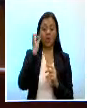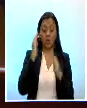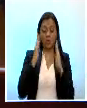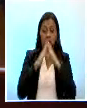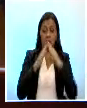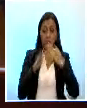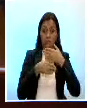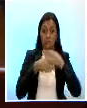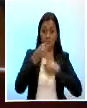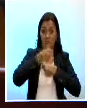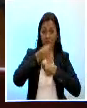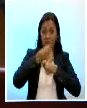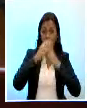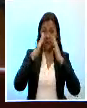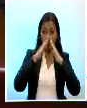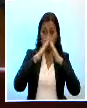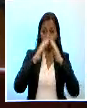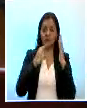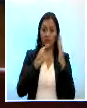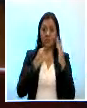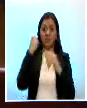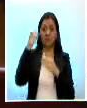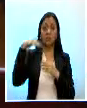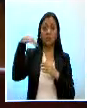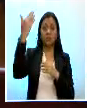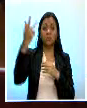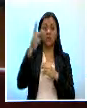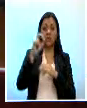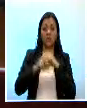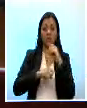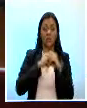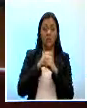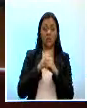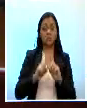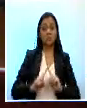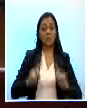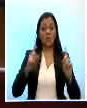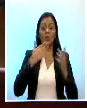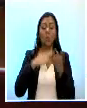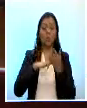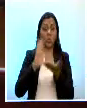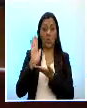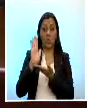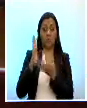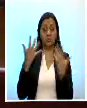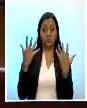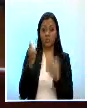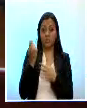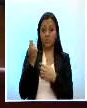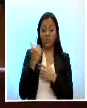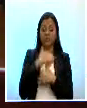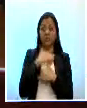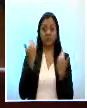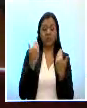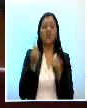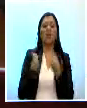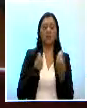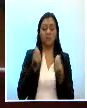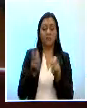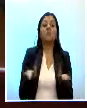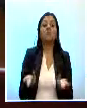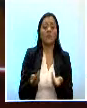podrá acceder a este derecho después de los 20 años. Pero si el IES ya no tiene recursos, ¿qué